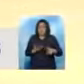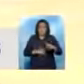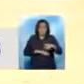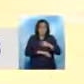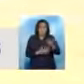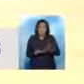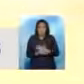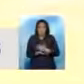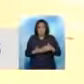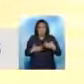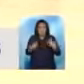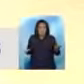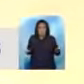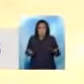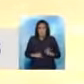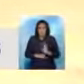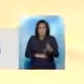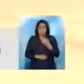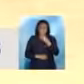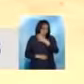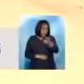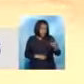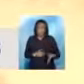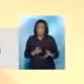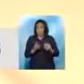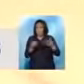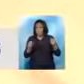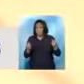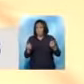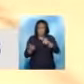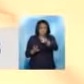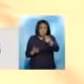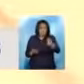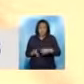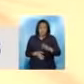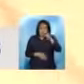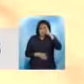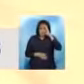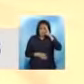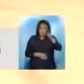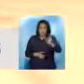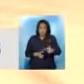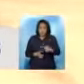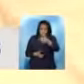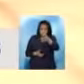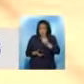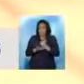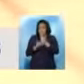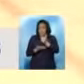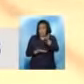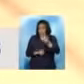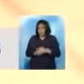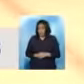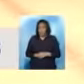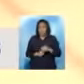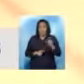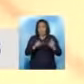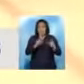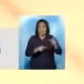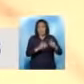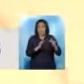no está ocurriendo eso. Ahí hay más efectivos de la policía que están ayudando a sacar a